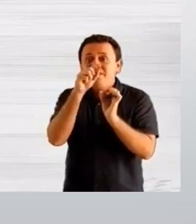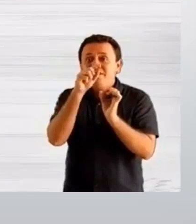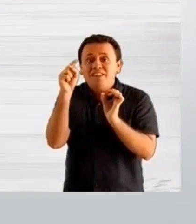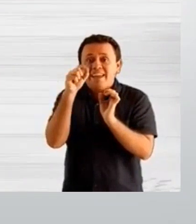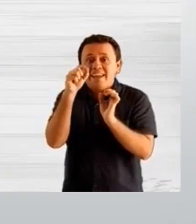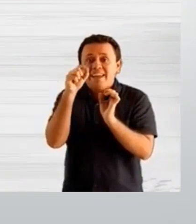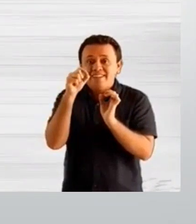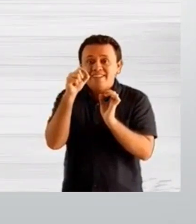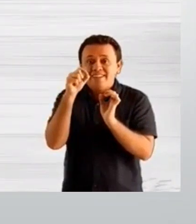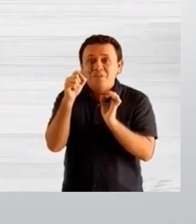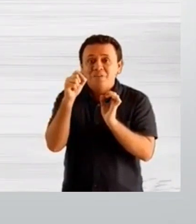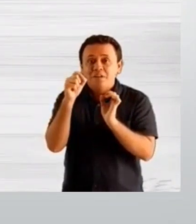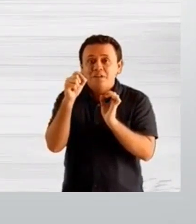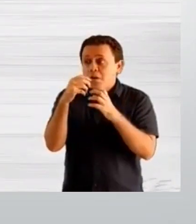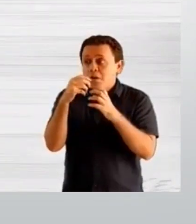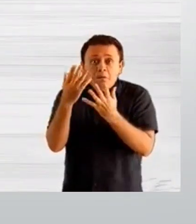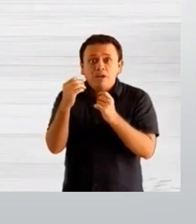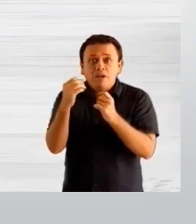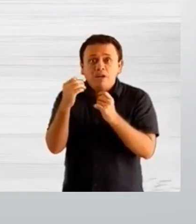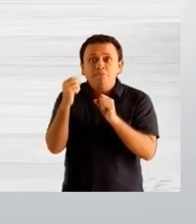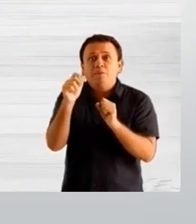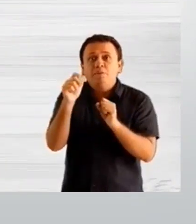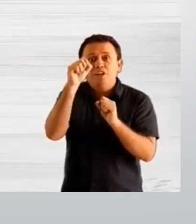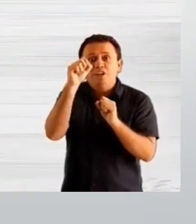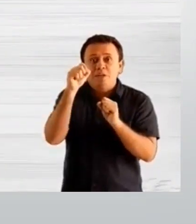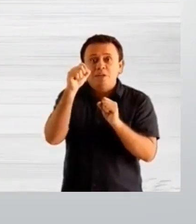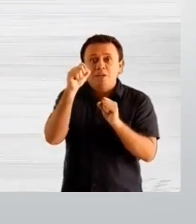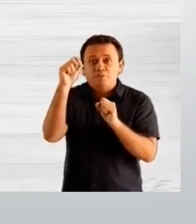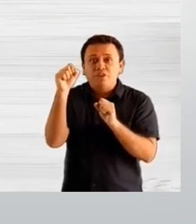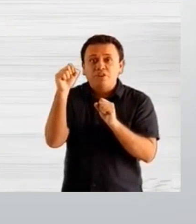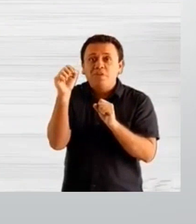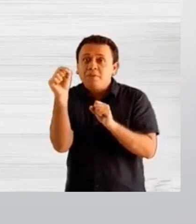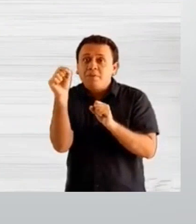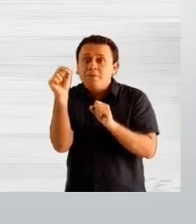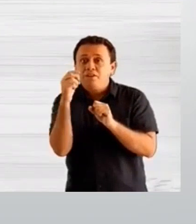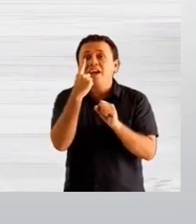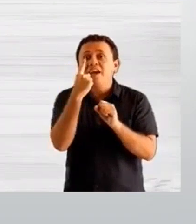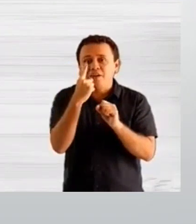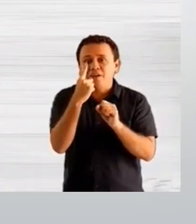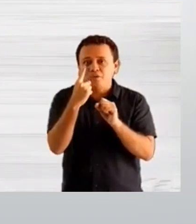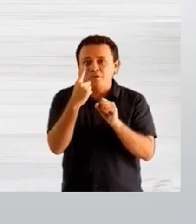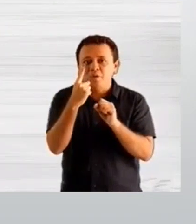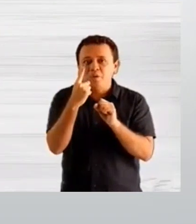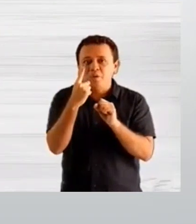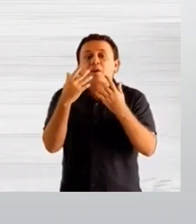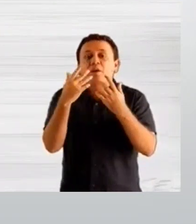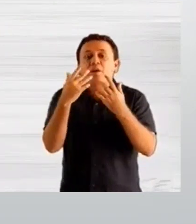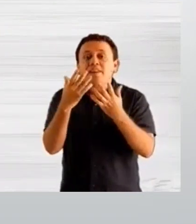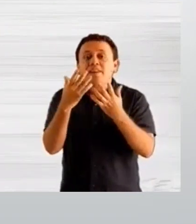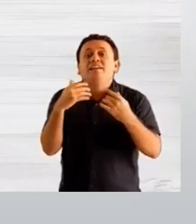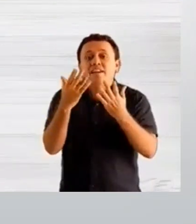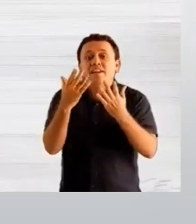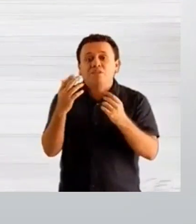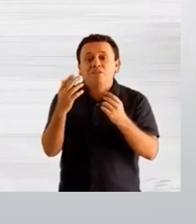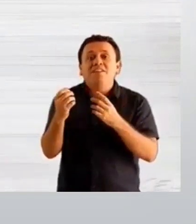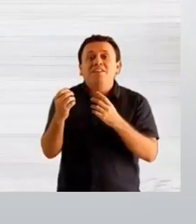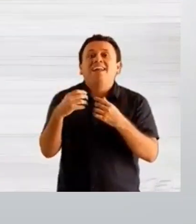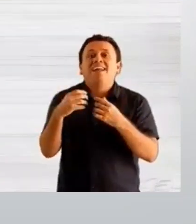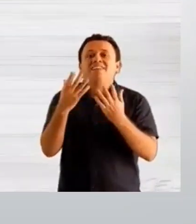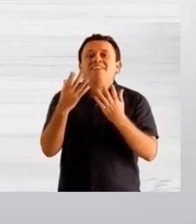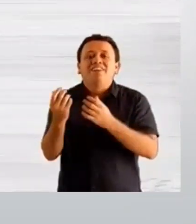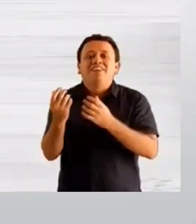segundo divididos entre segundo. O lo que es lo mismo, 3 metros por segundo divididos entre un segundo. Recuerda, la